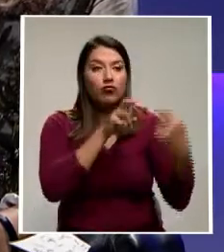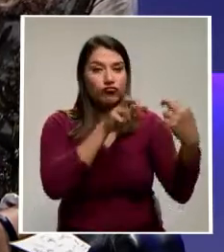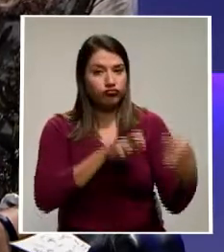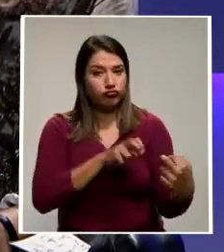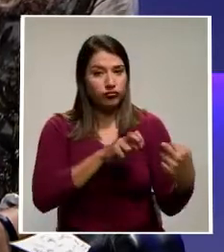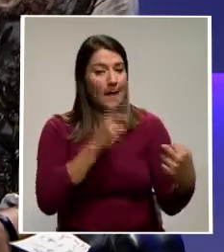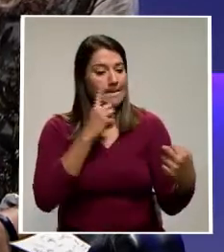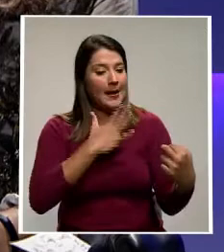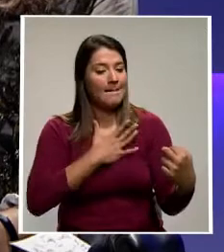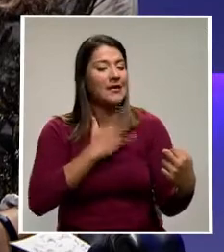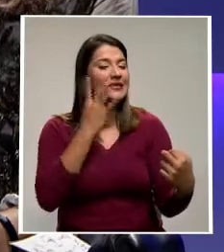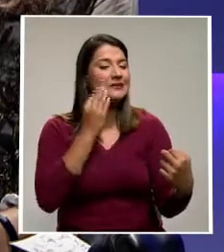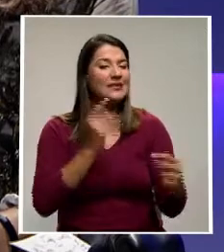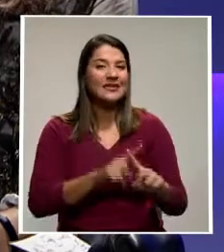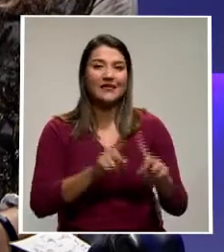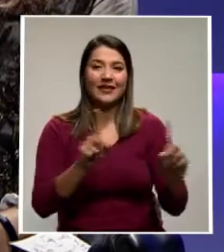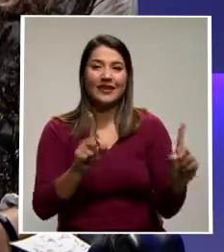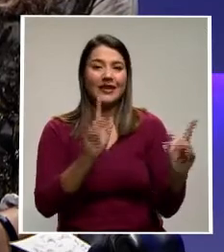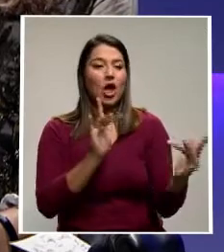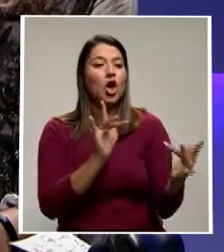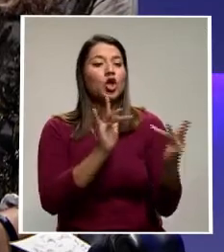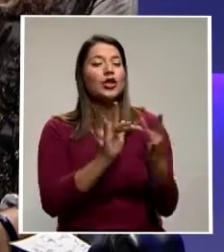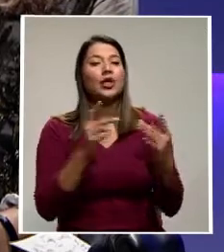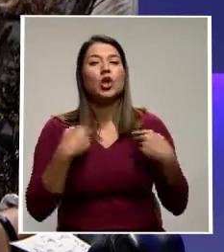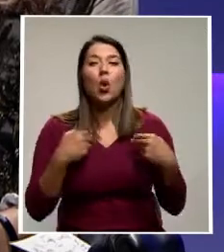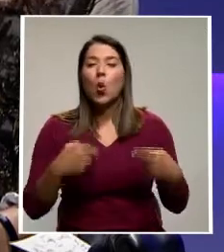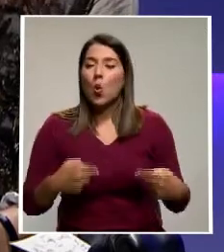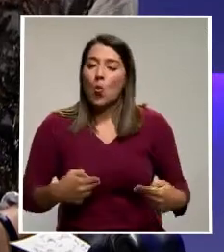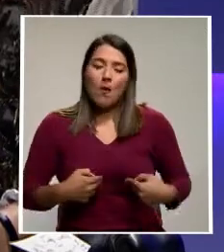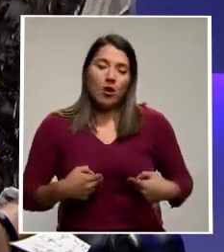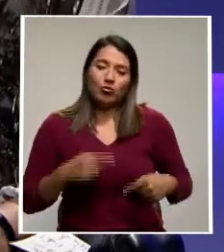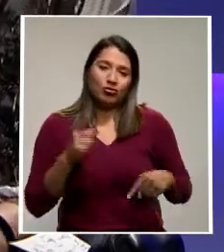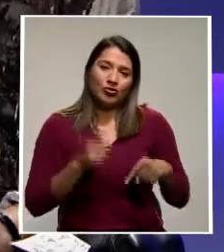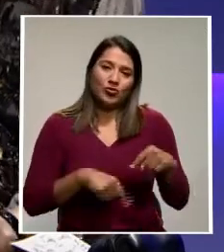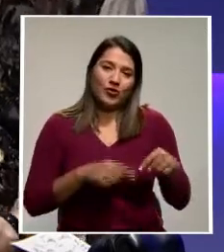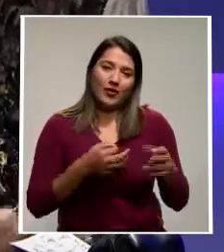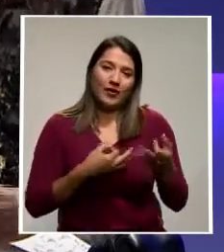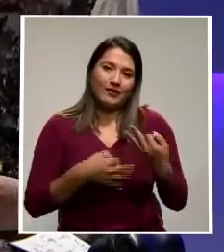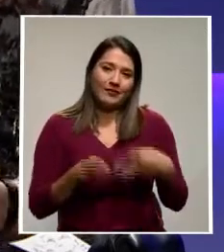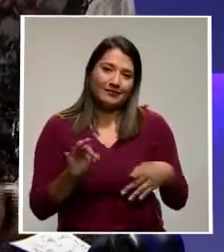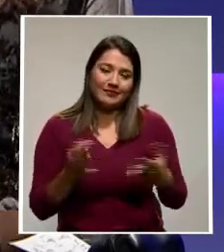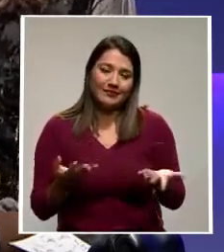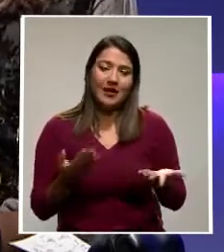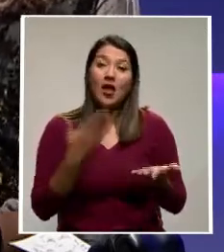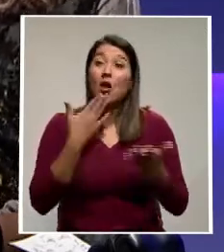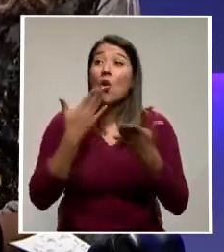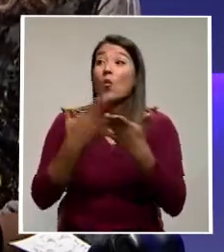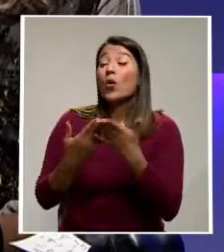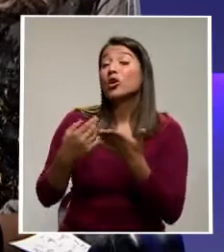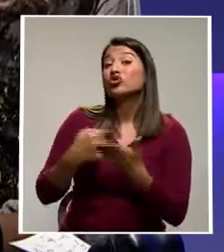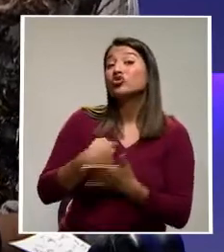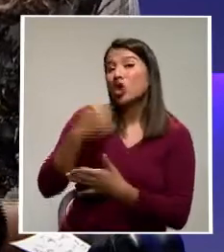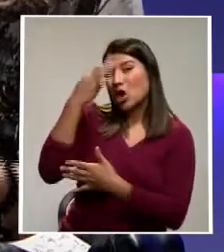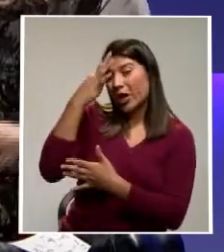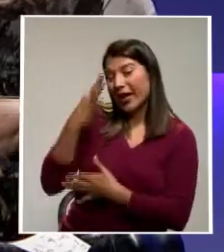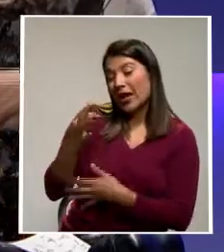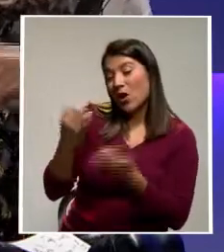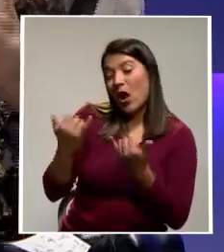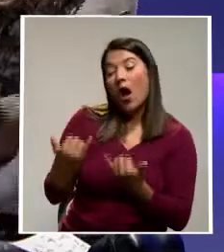el contacto humano es insustituible. Bueno, yo creo que estamos en periodo